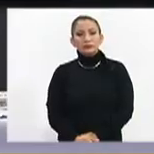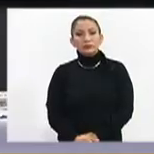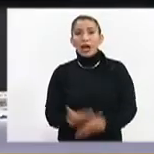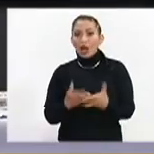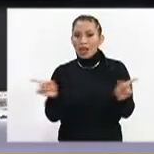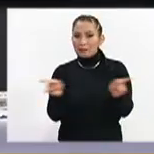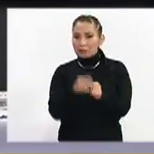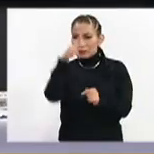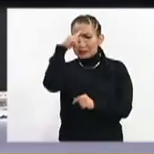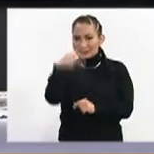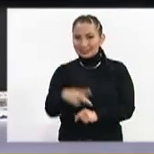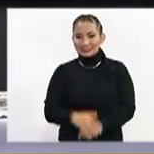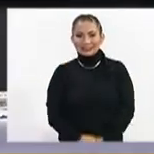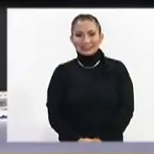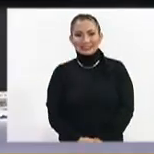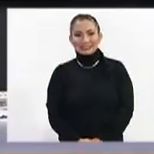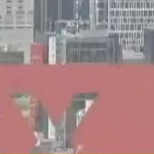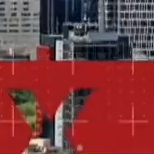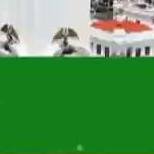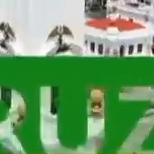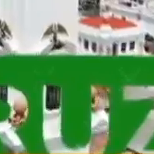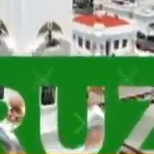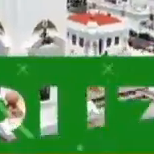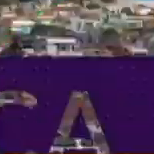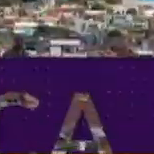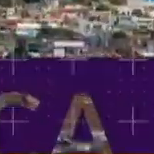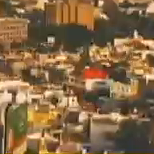Vamos a las breves del país.